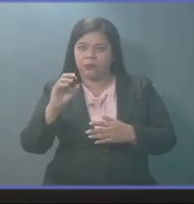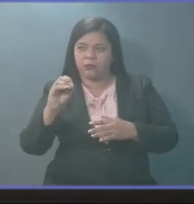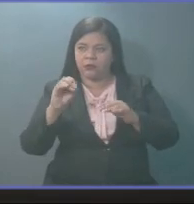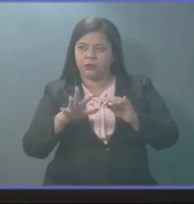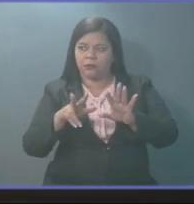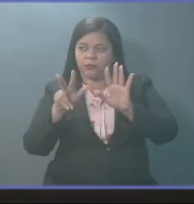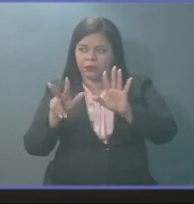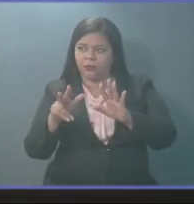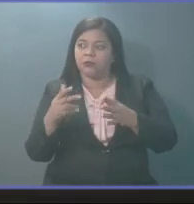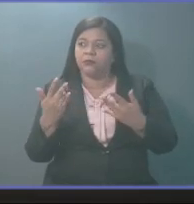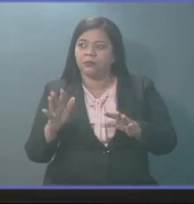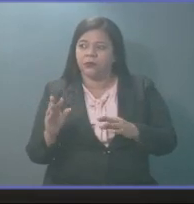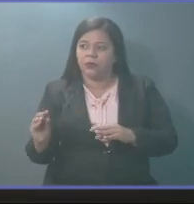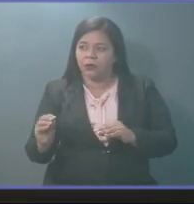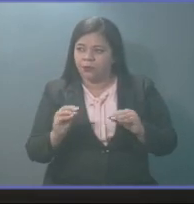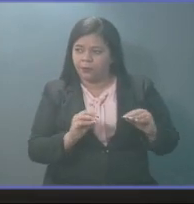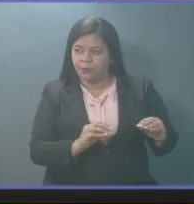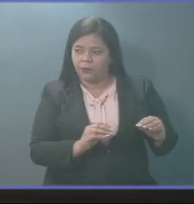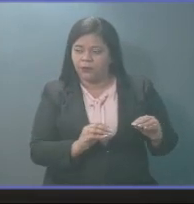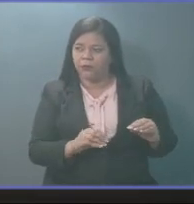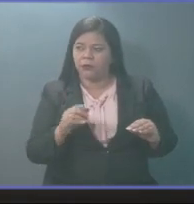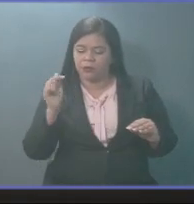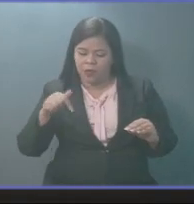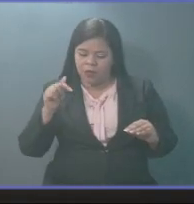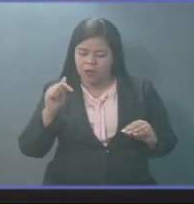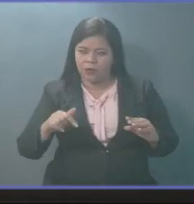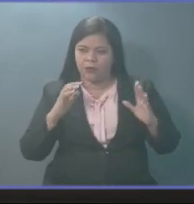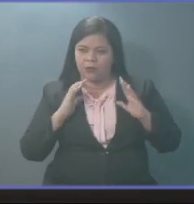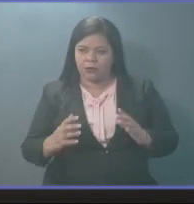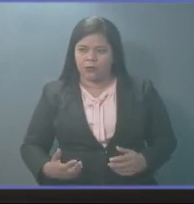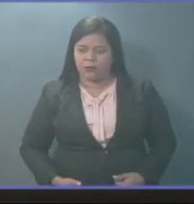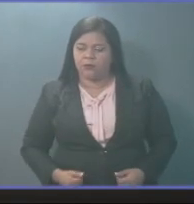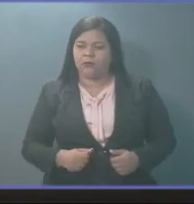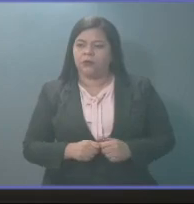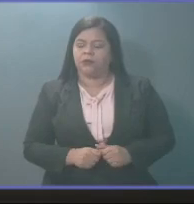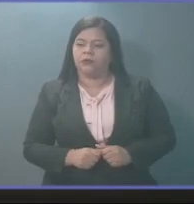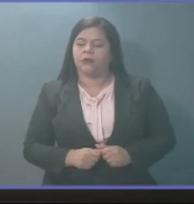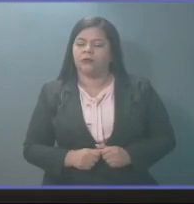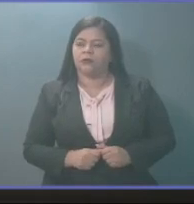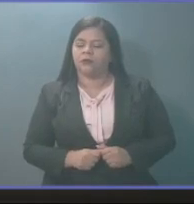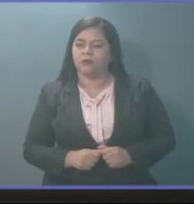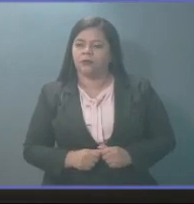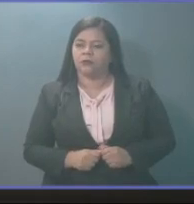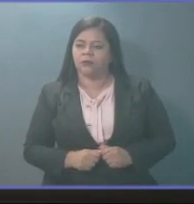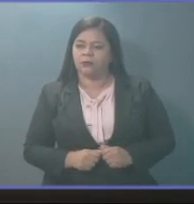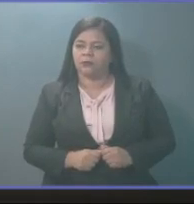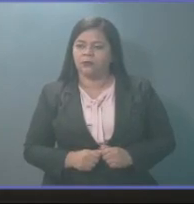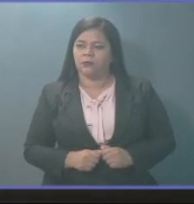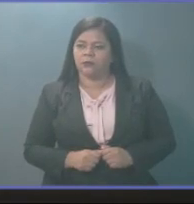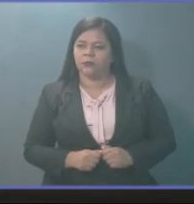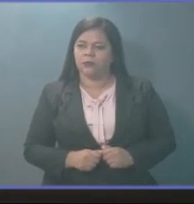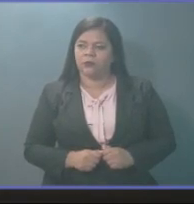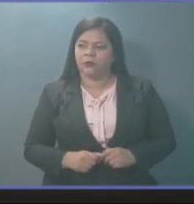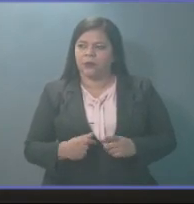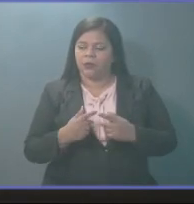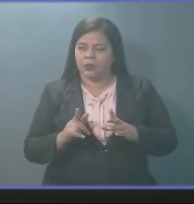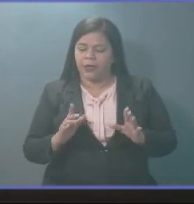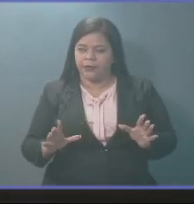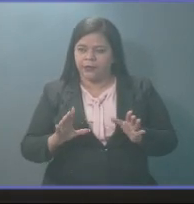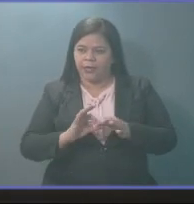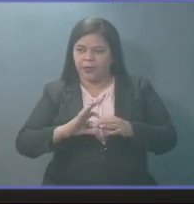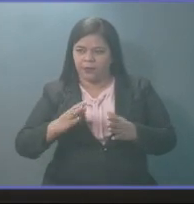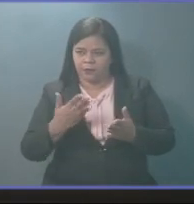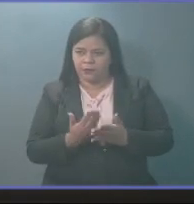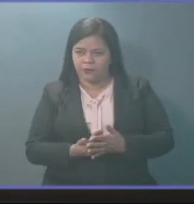y que le ha tocado ejecutar al gobierno del presidente Bukele. Hemos estado